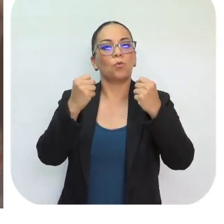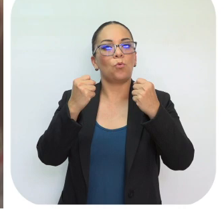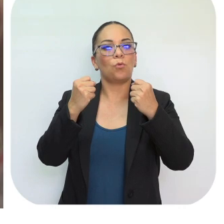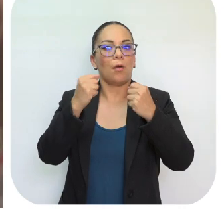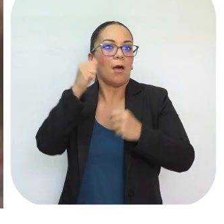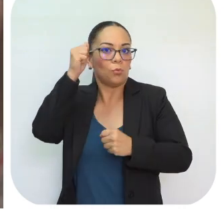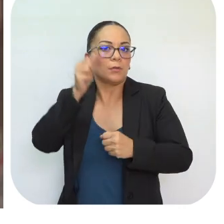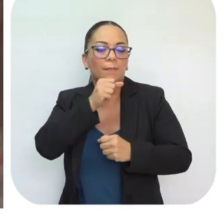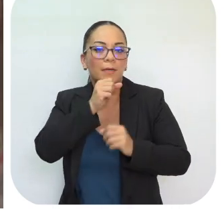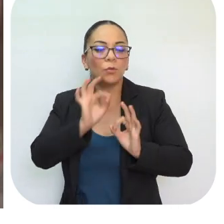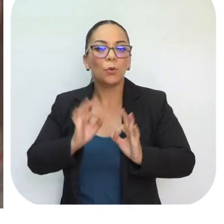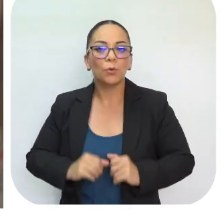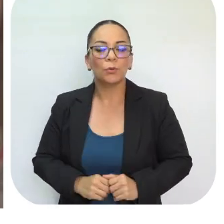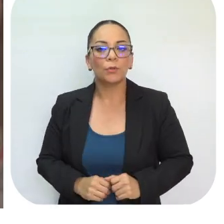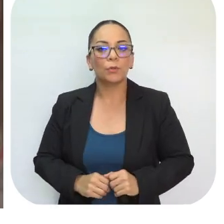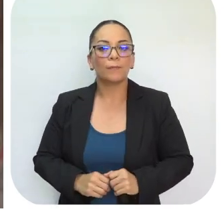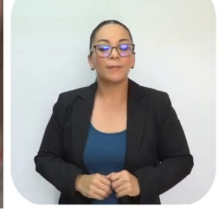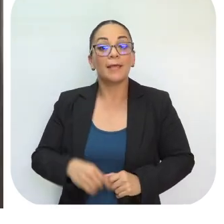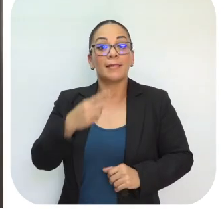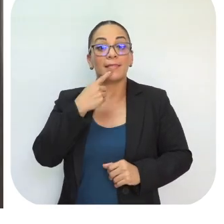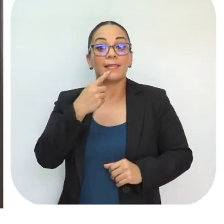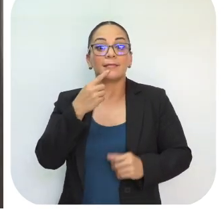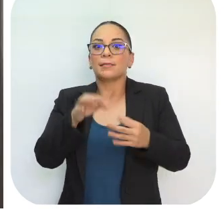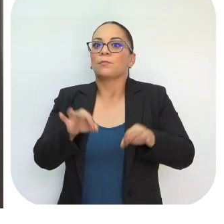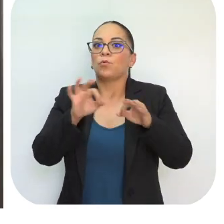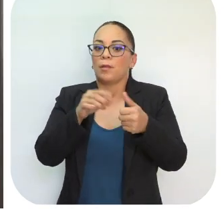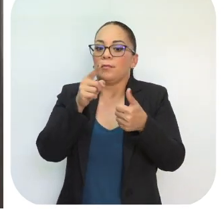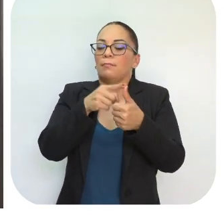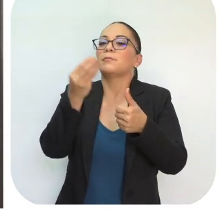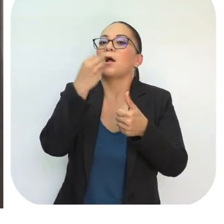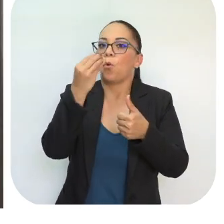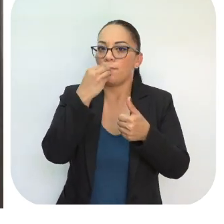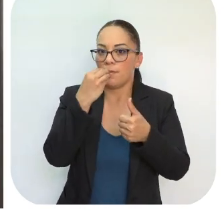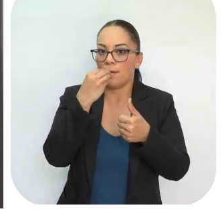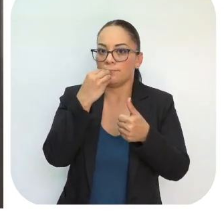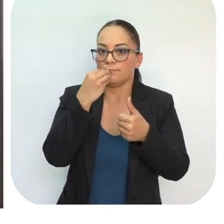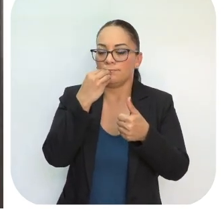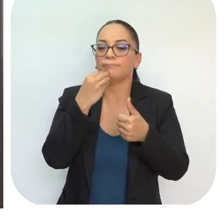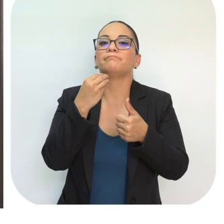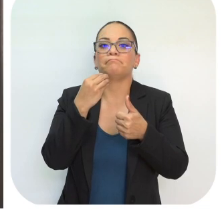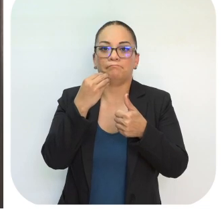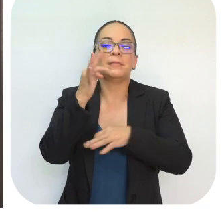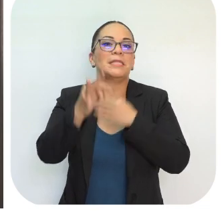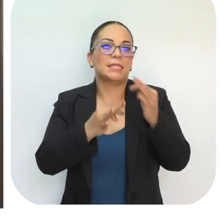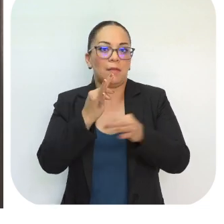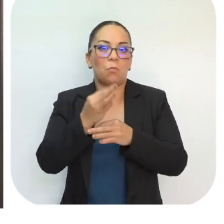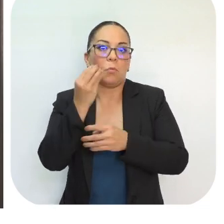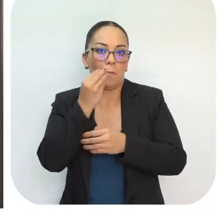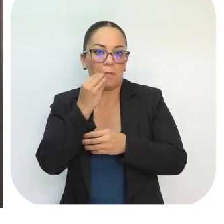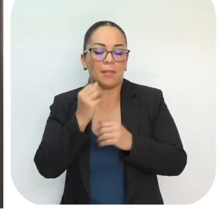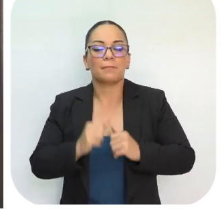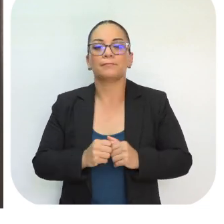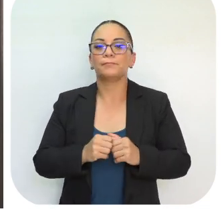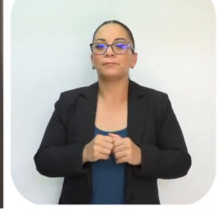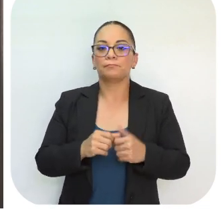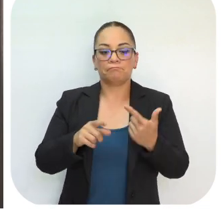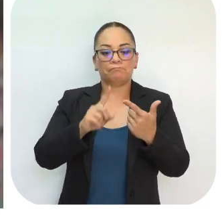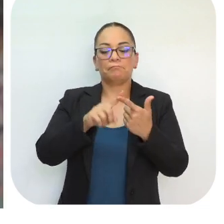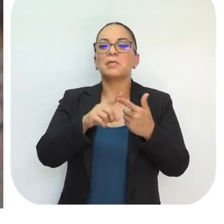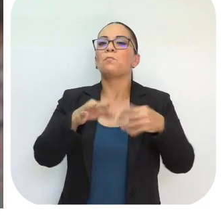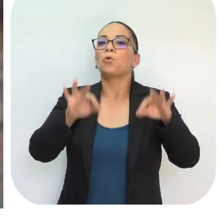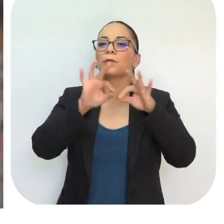mayor. Dicen que lo que uno se come, la dieta, que hay que tener una conexión